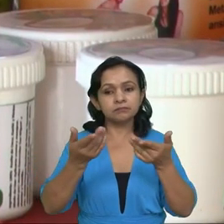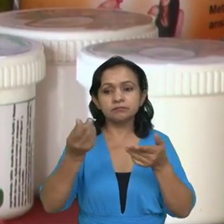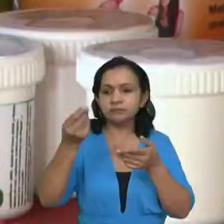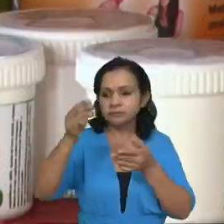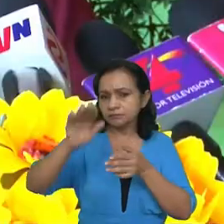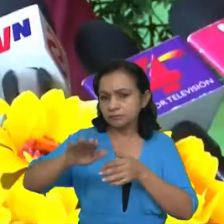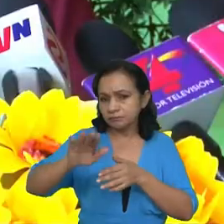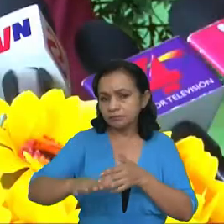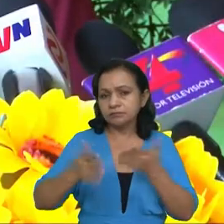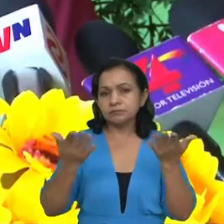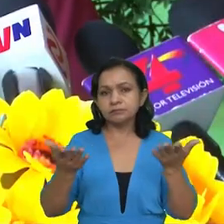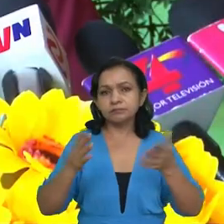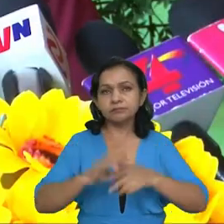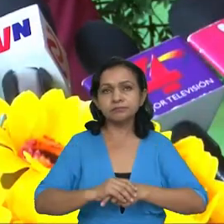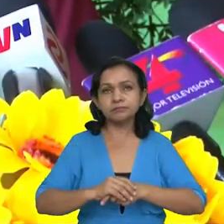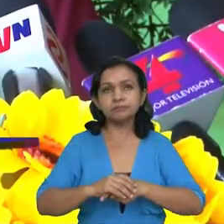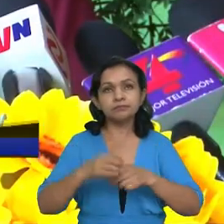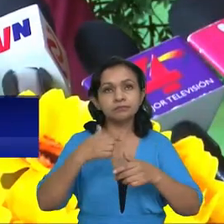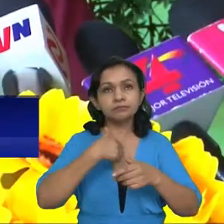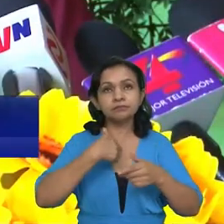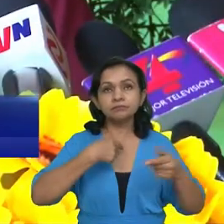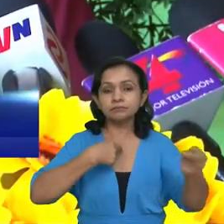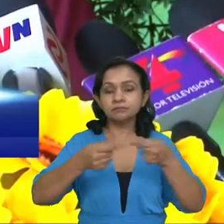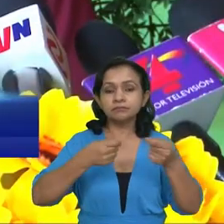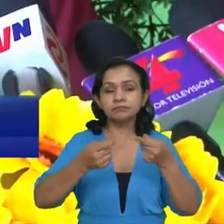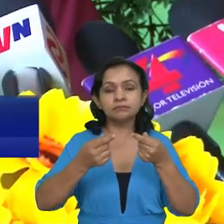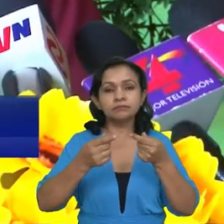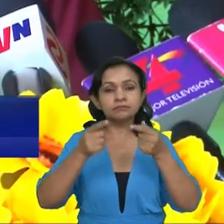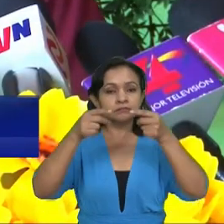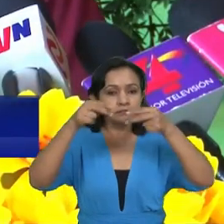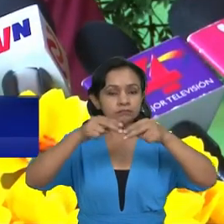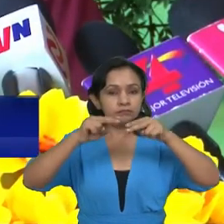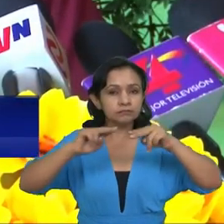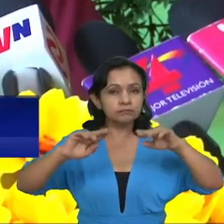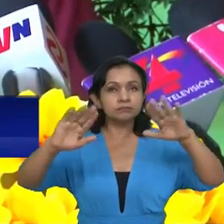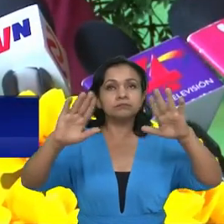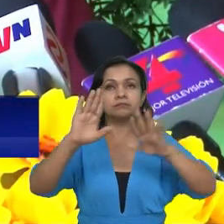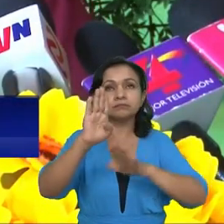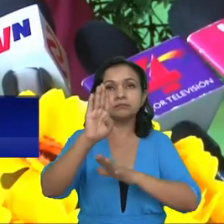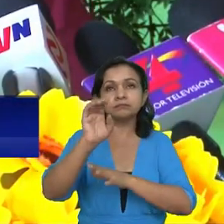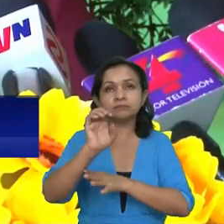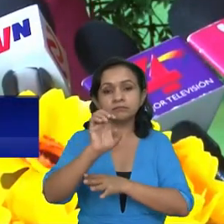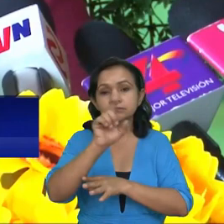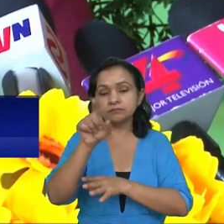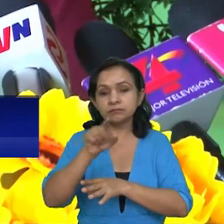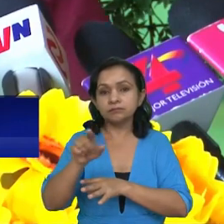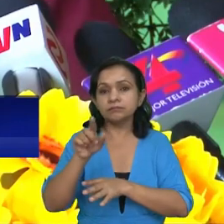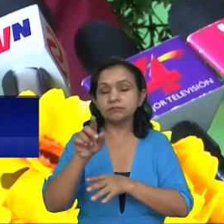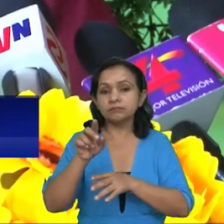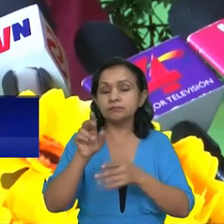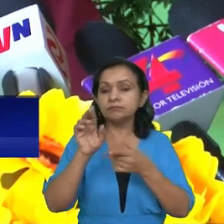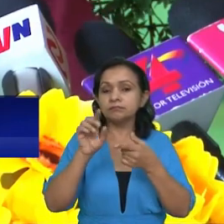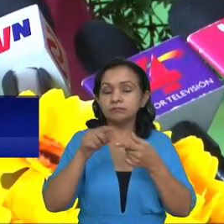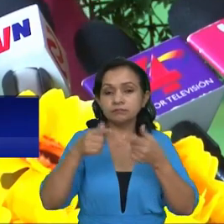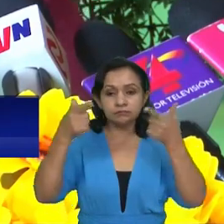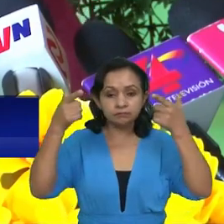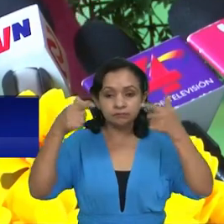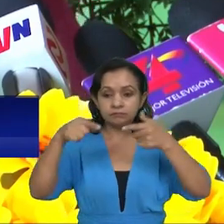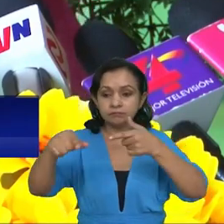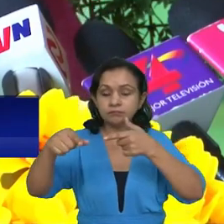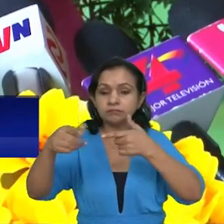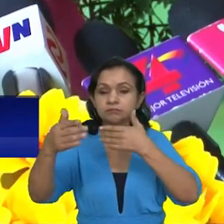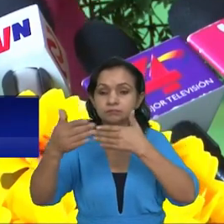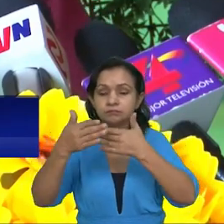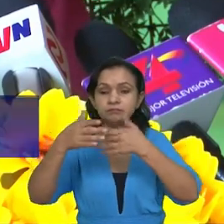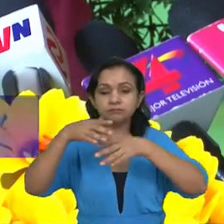al público mi negocio se llama tienda naturista báez me encuentro aquí en el tianguis monimbó con